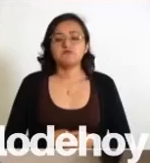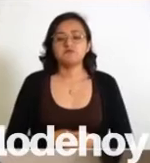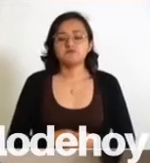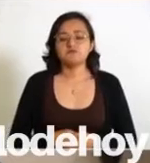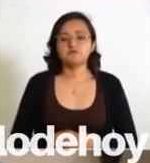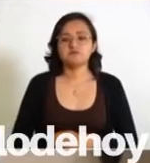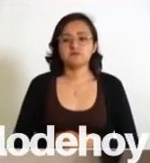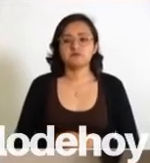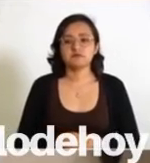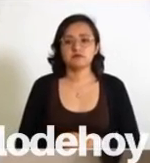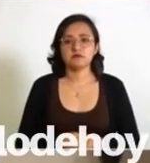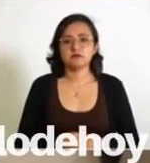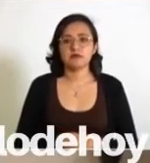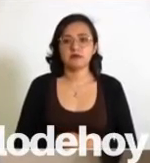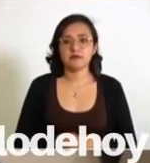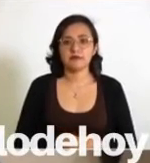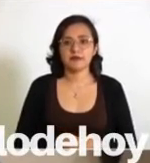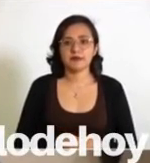llevo